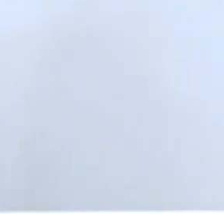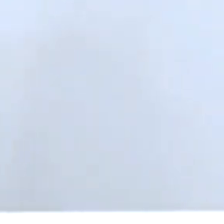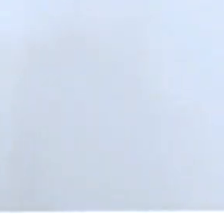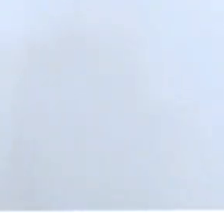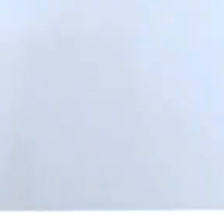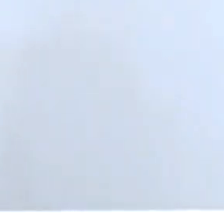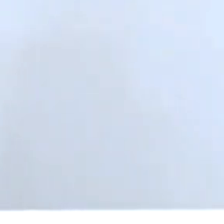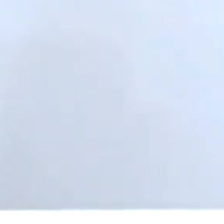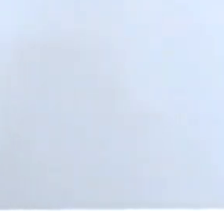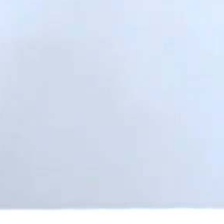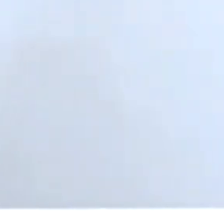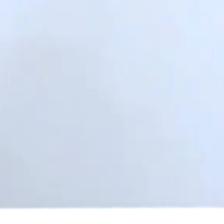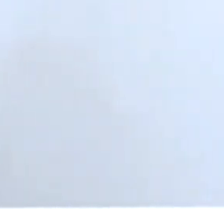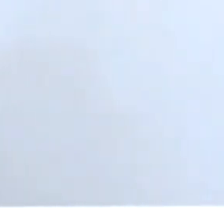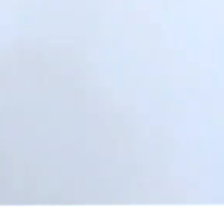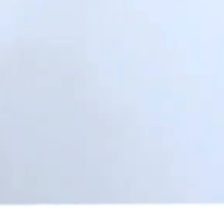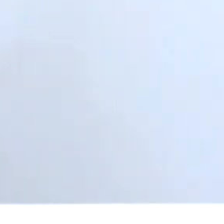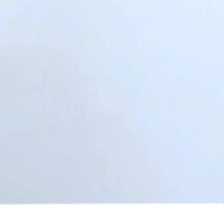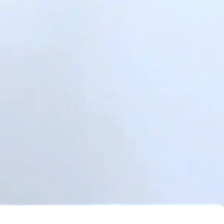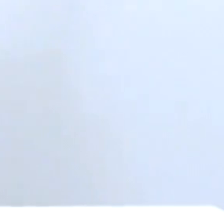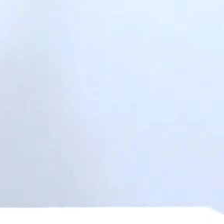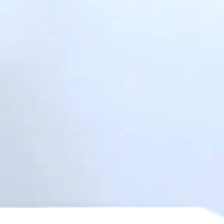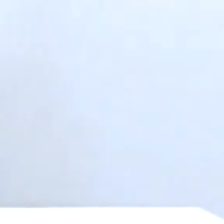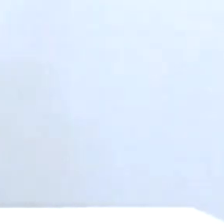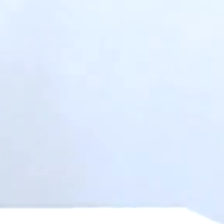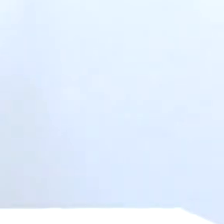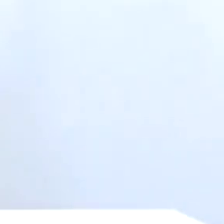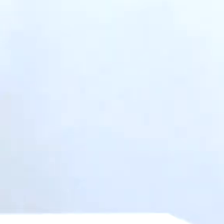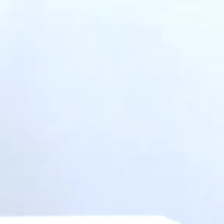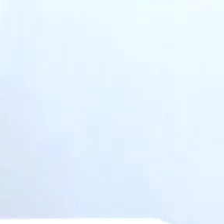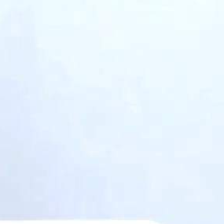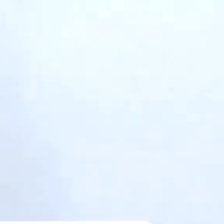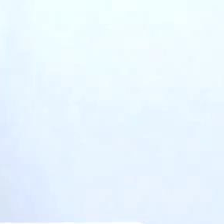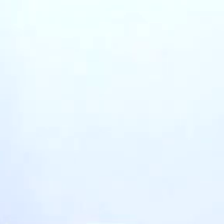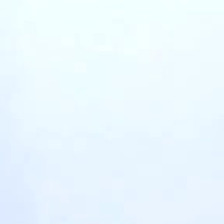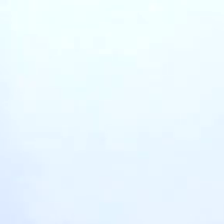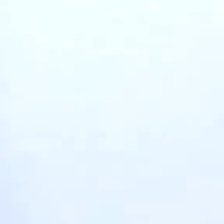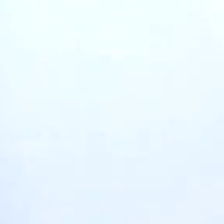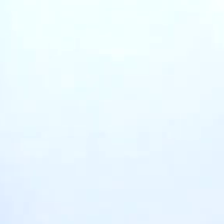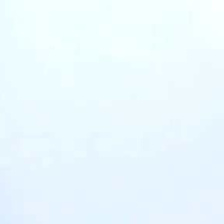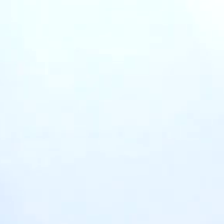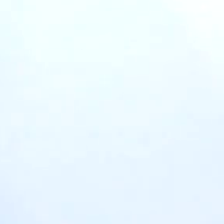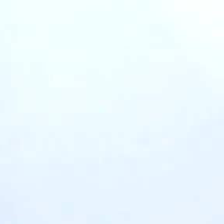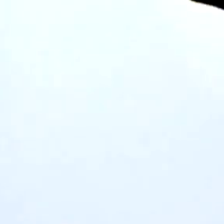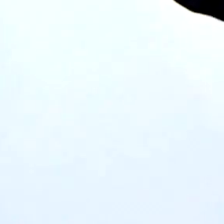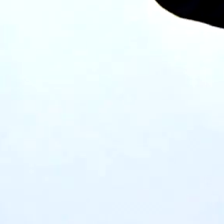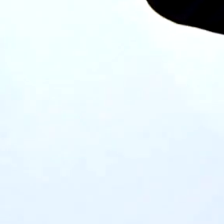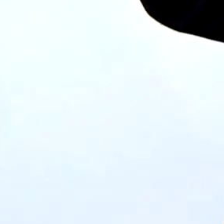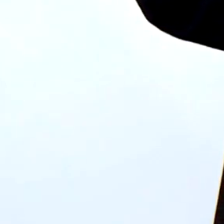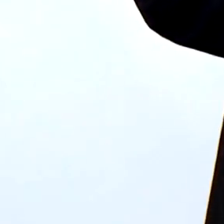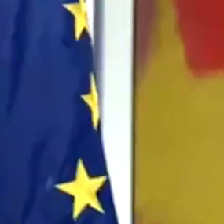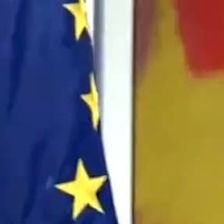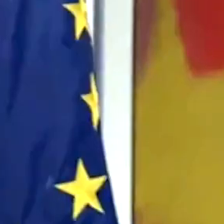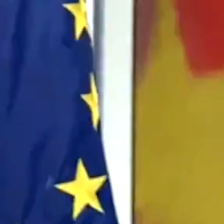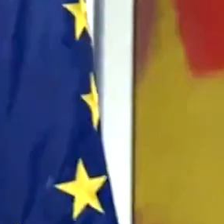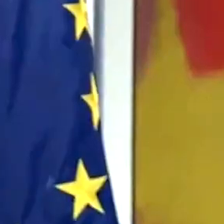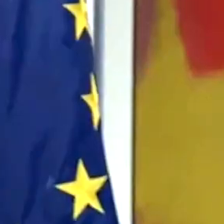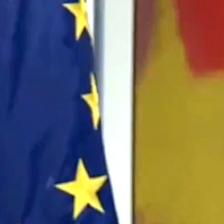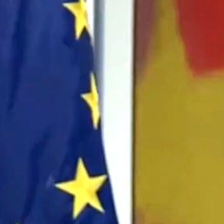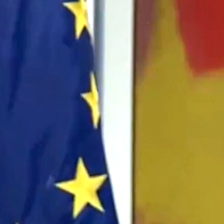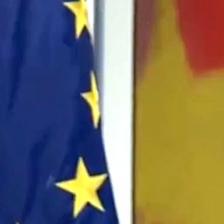el IRPF en 3 puntos para las rentas del capital de más de 200.000 euros y en 2 puntos para las del trabajo de más de 300.000